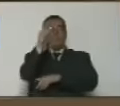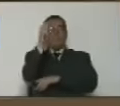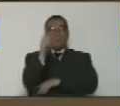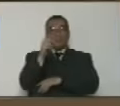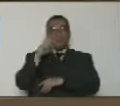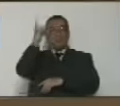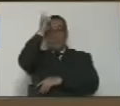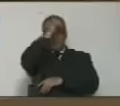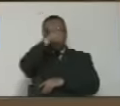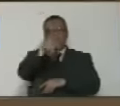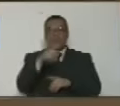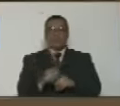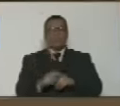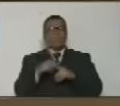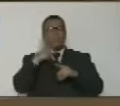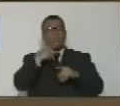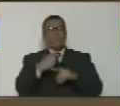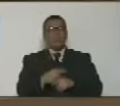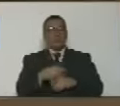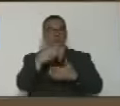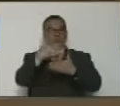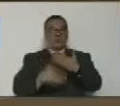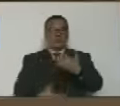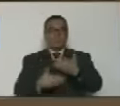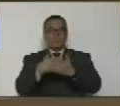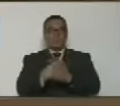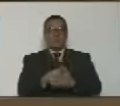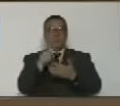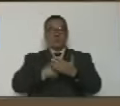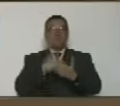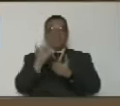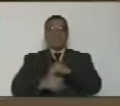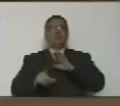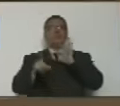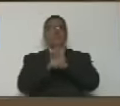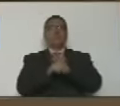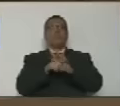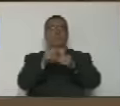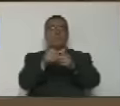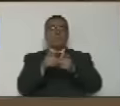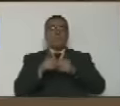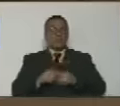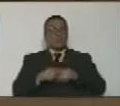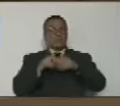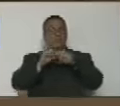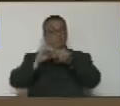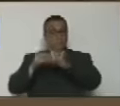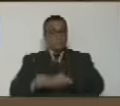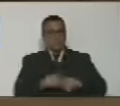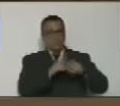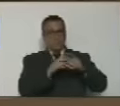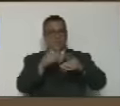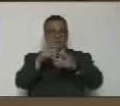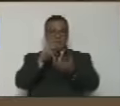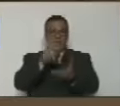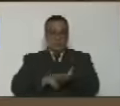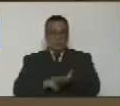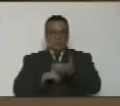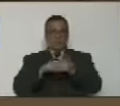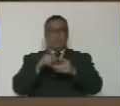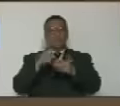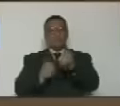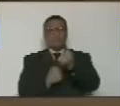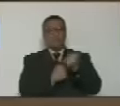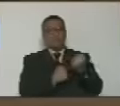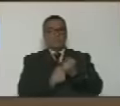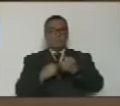diputado Diosdado Cabello Rondón, mediante la cual remitió el informe sobre el proyecto de ley de fiscalización, regularización, actualización y